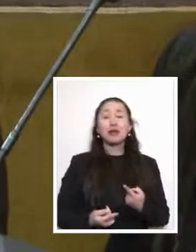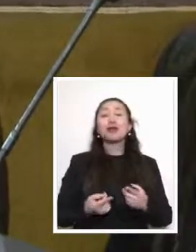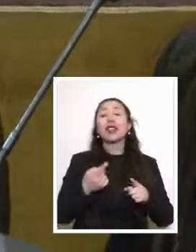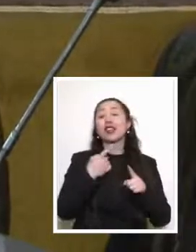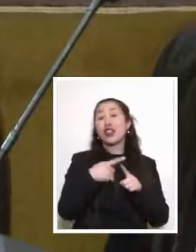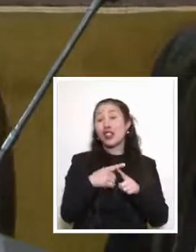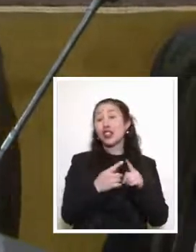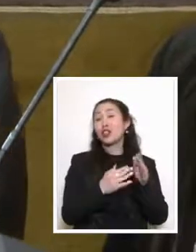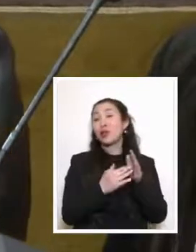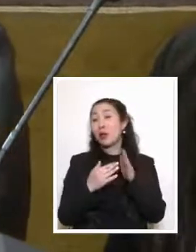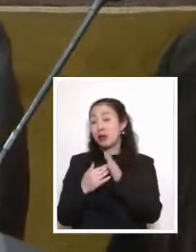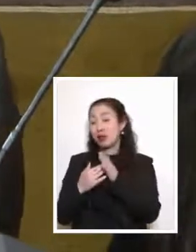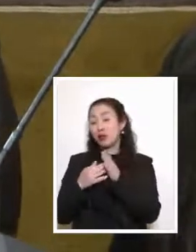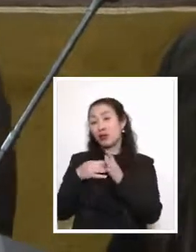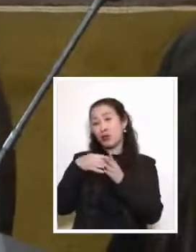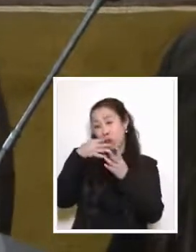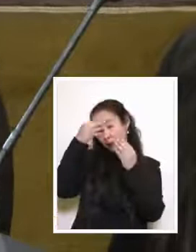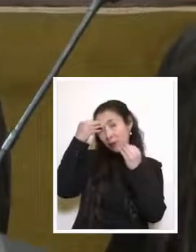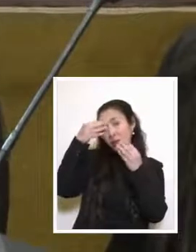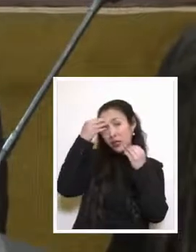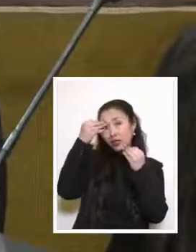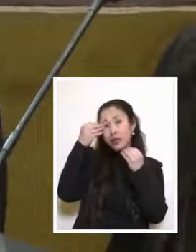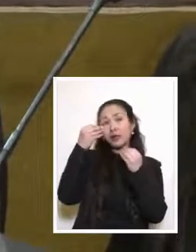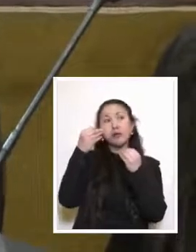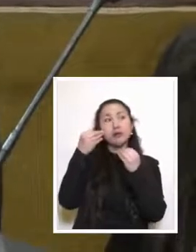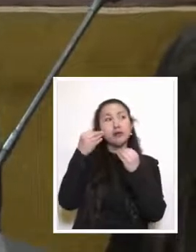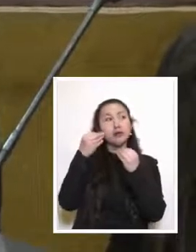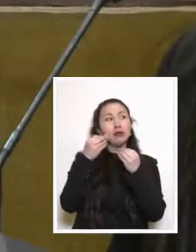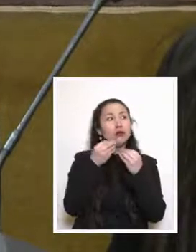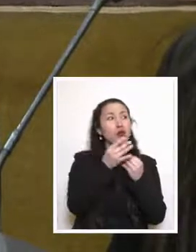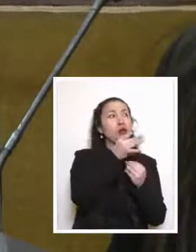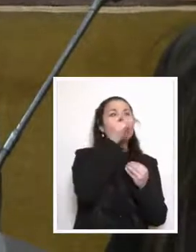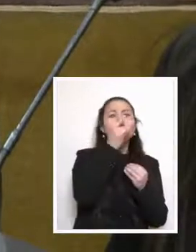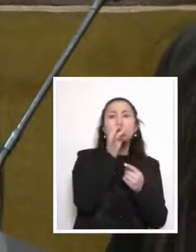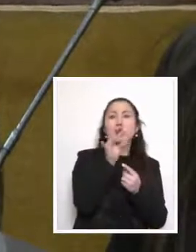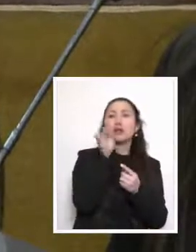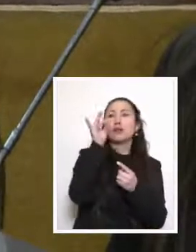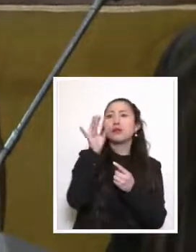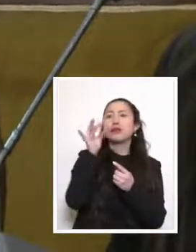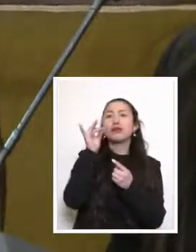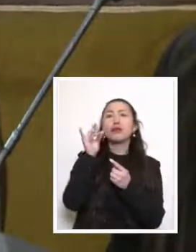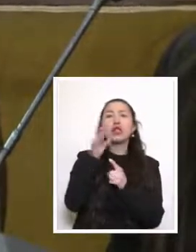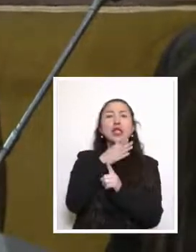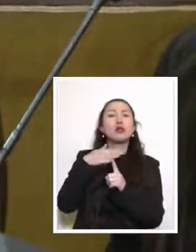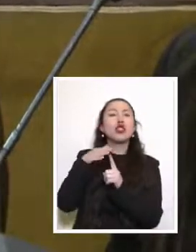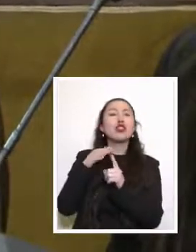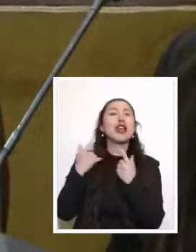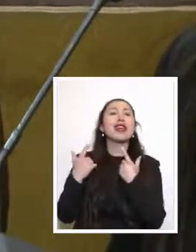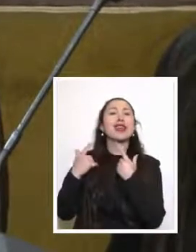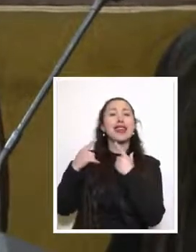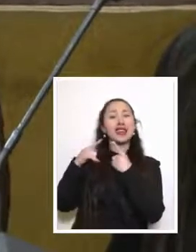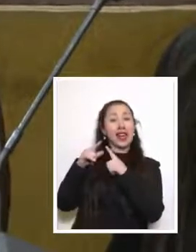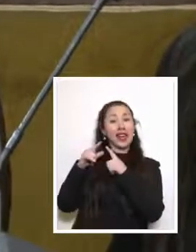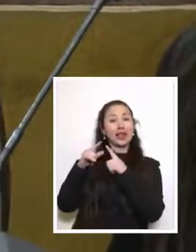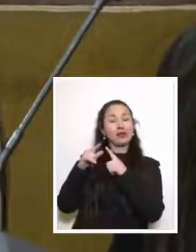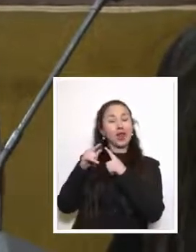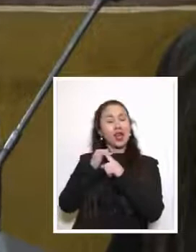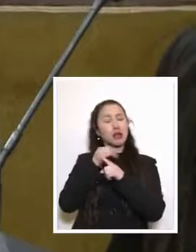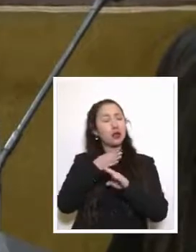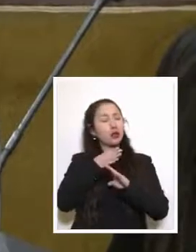instancias finalmente de formación se pueden encontrar puntos que rescatar y que especialmente llevar a las salas de clases donde se